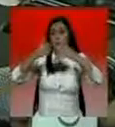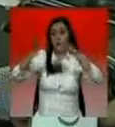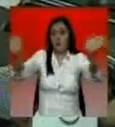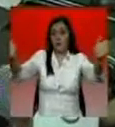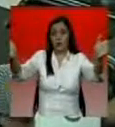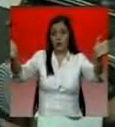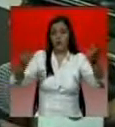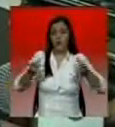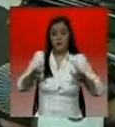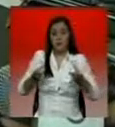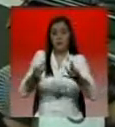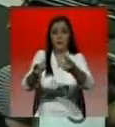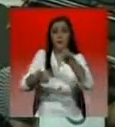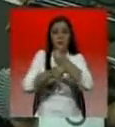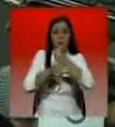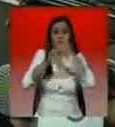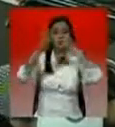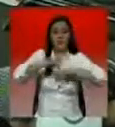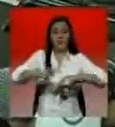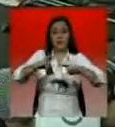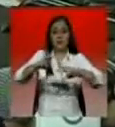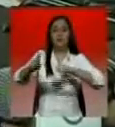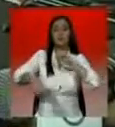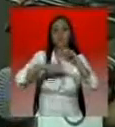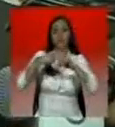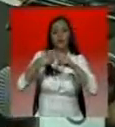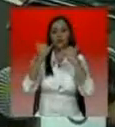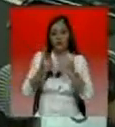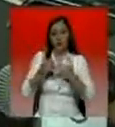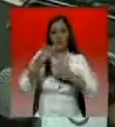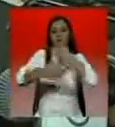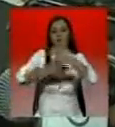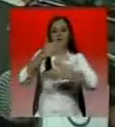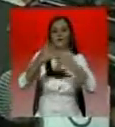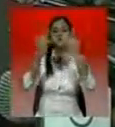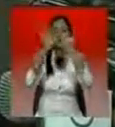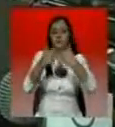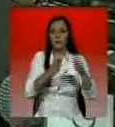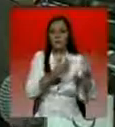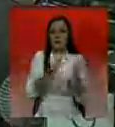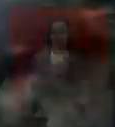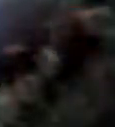celeridad en el trabajo investigativo y hay un sistema procesal dentro de los tiempos procesales.